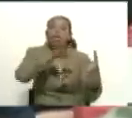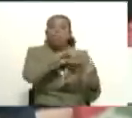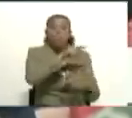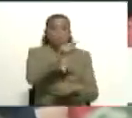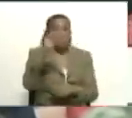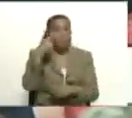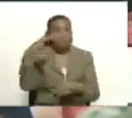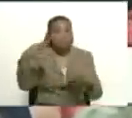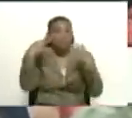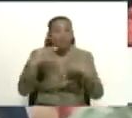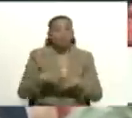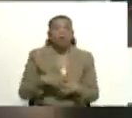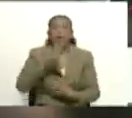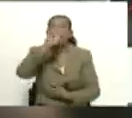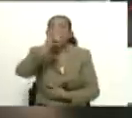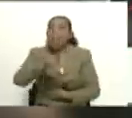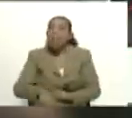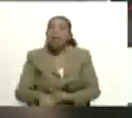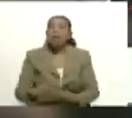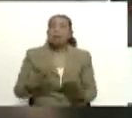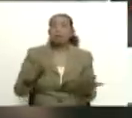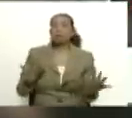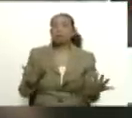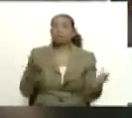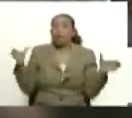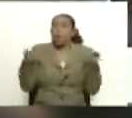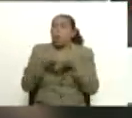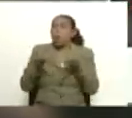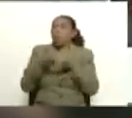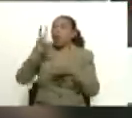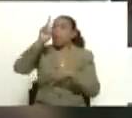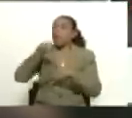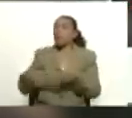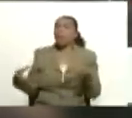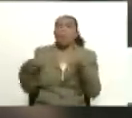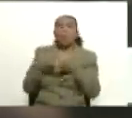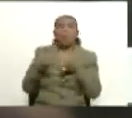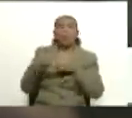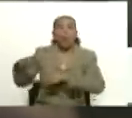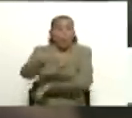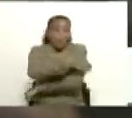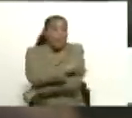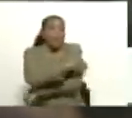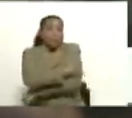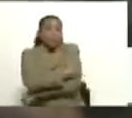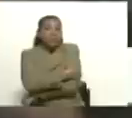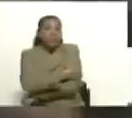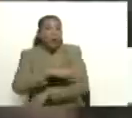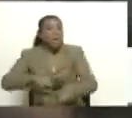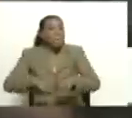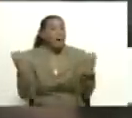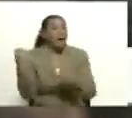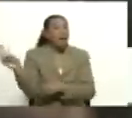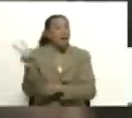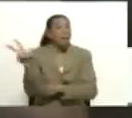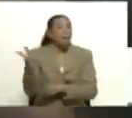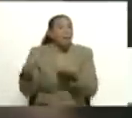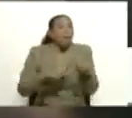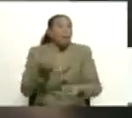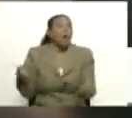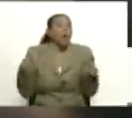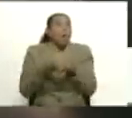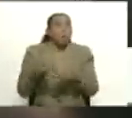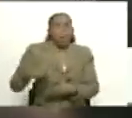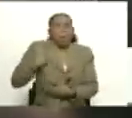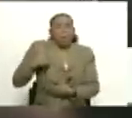ustedes, cuando a diario se vienen reuniendo con esa oposición que le ha hecho daño al país, con ese